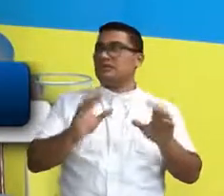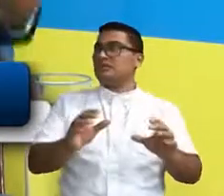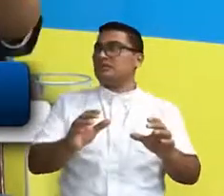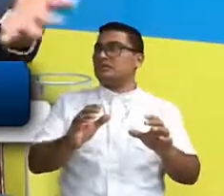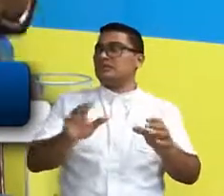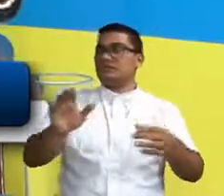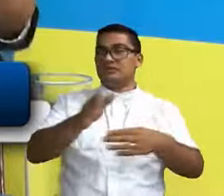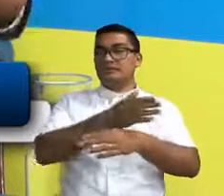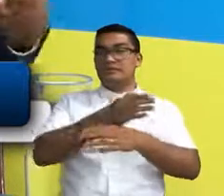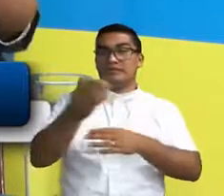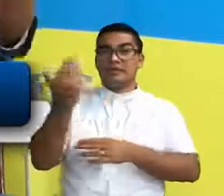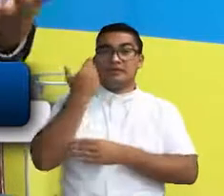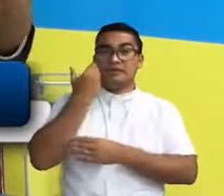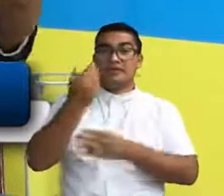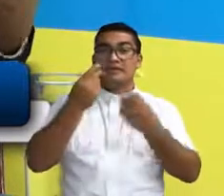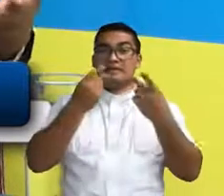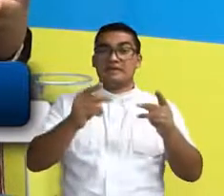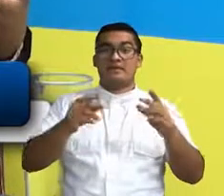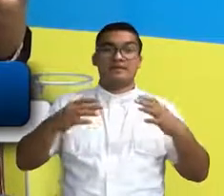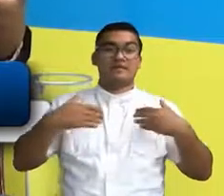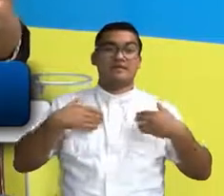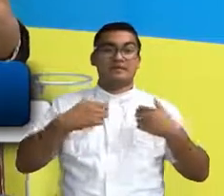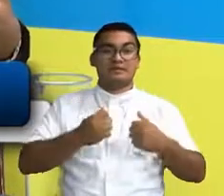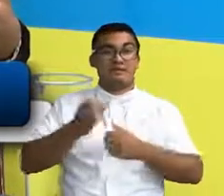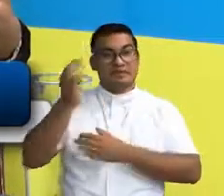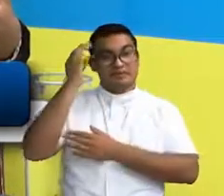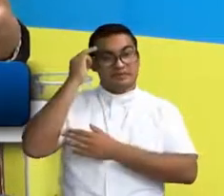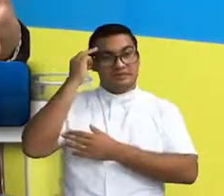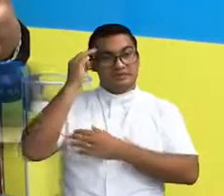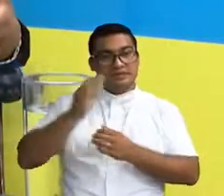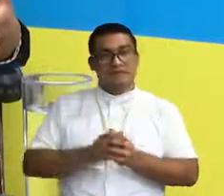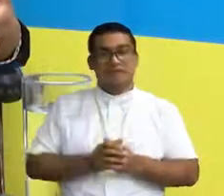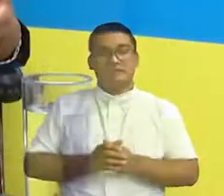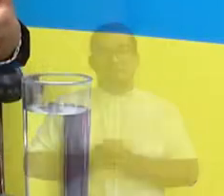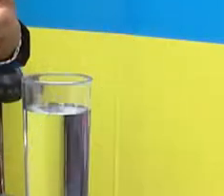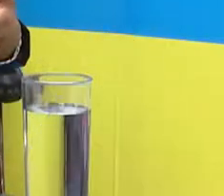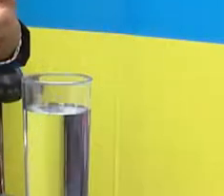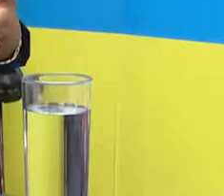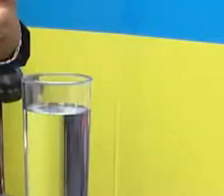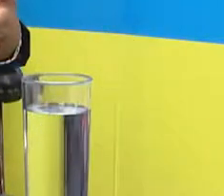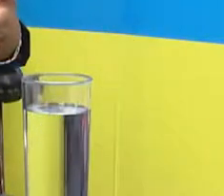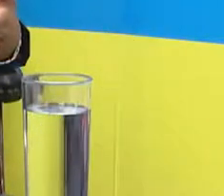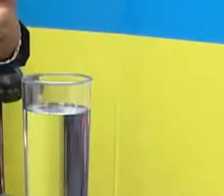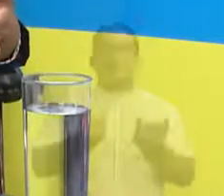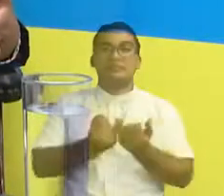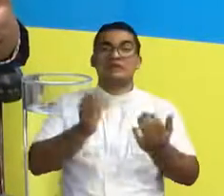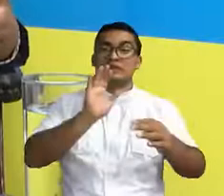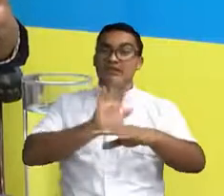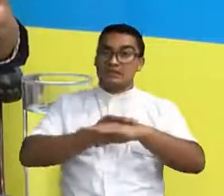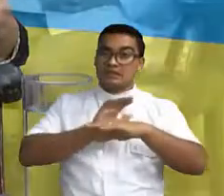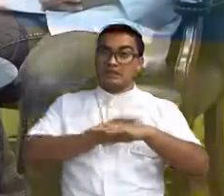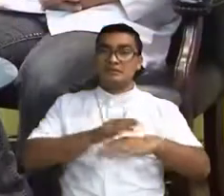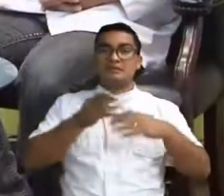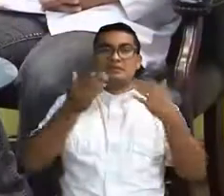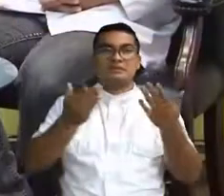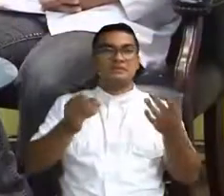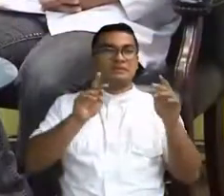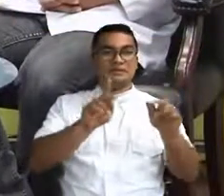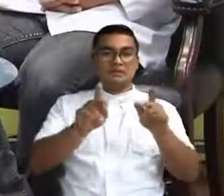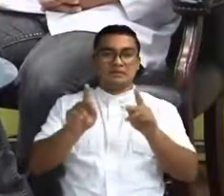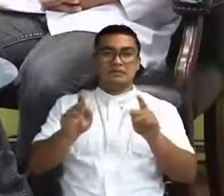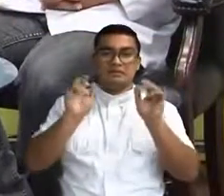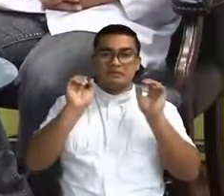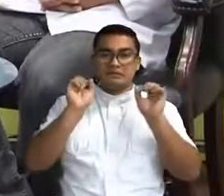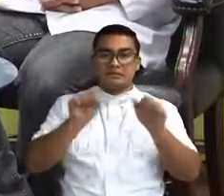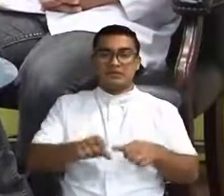tipos de enfermedades, pero no cuidamos de nuestra salud mental. Correcto. Se le hace un llamado más que todo a la población de